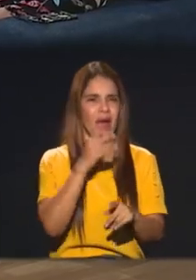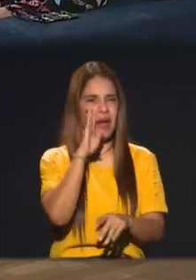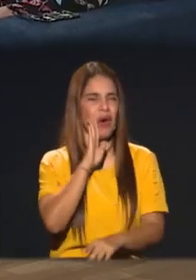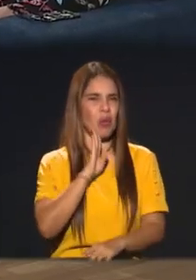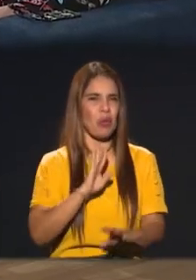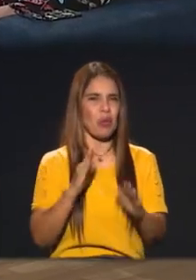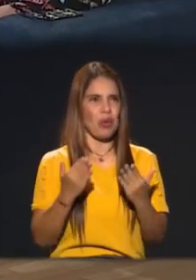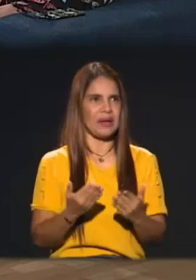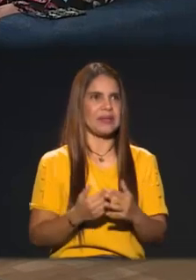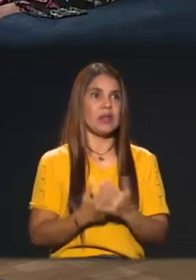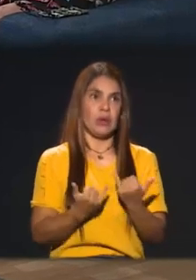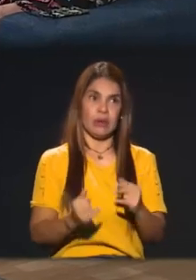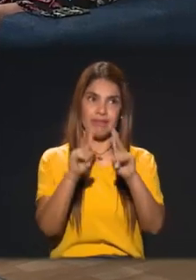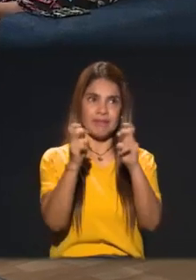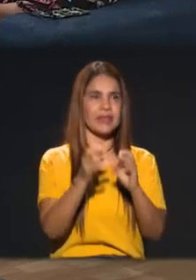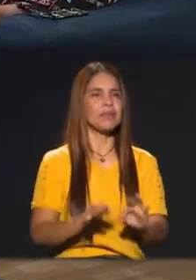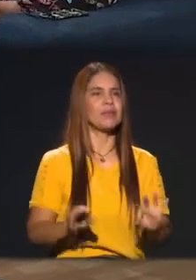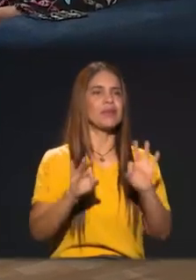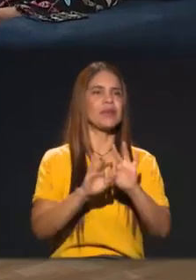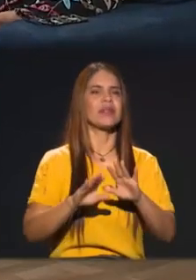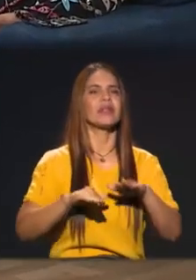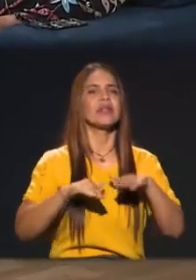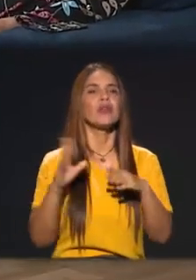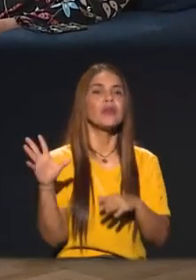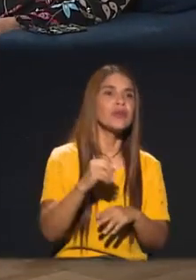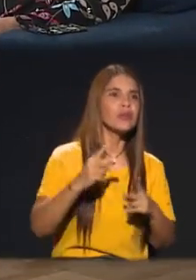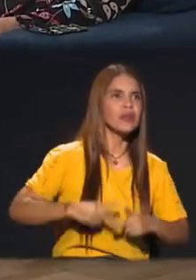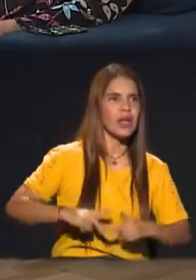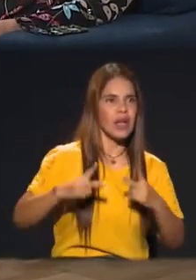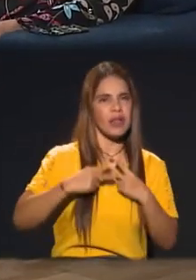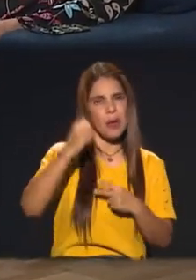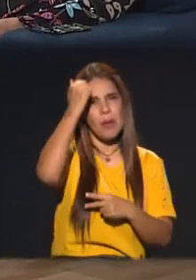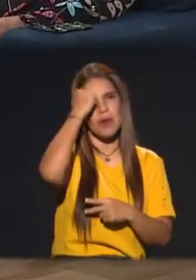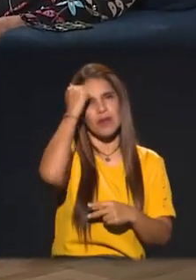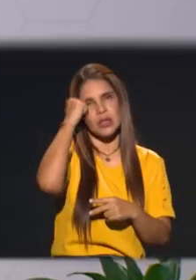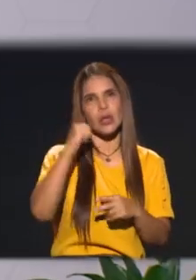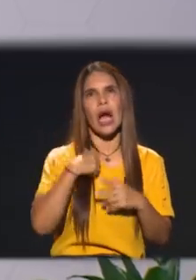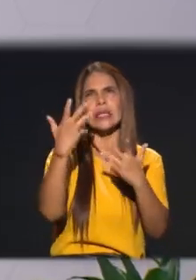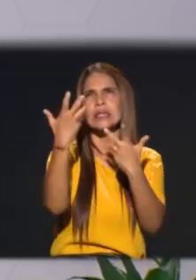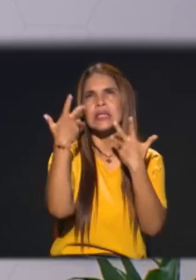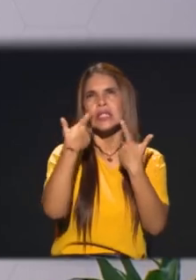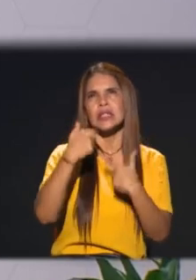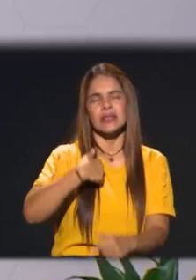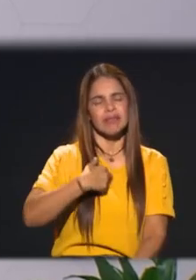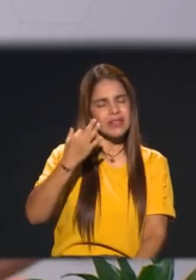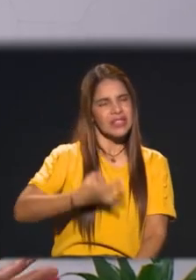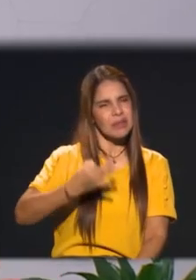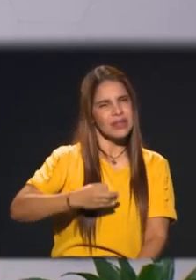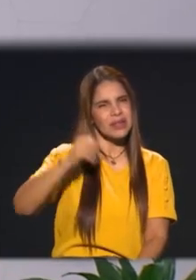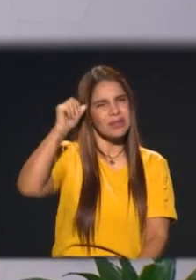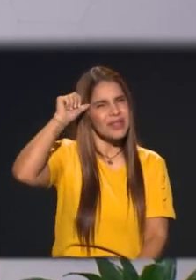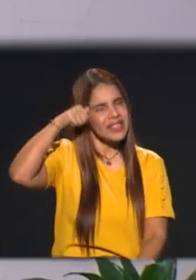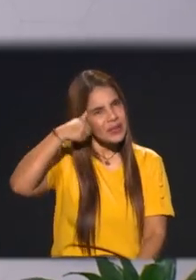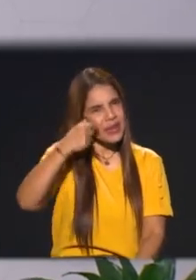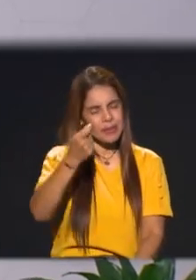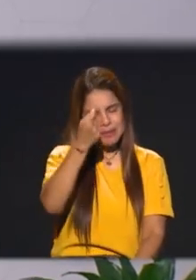admirar. Hay un tema muy importante y es, digamos que todos en la vida tenemos un docente que nos marca. Y yo las quiero saludar a